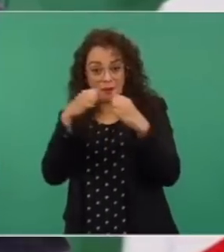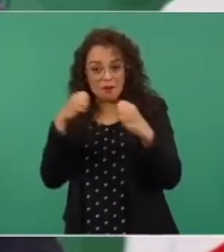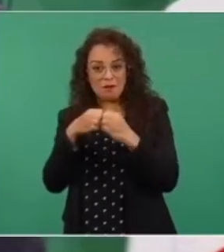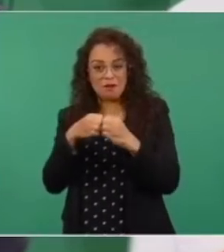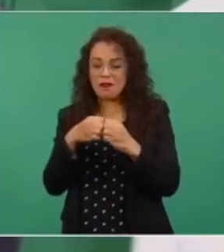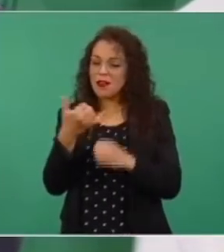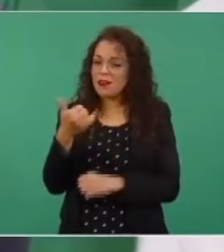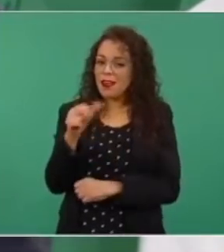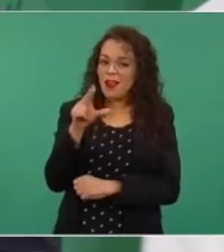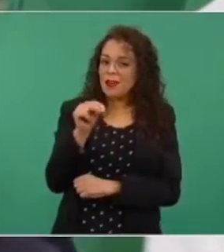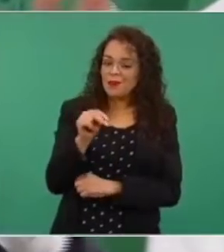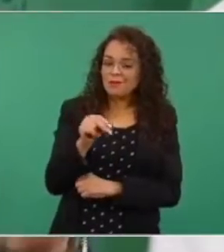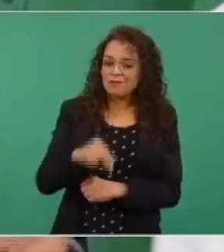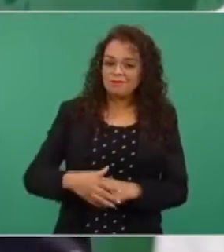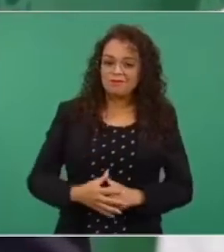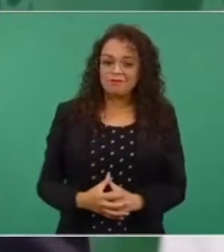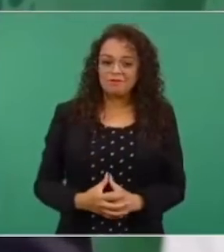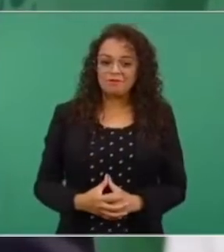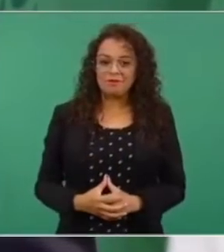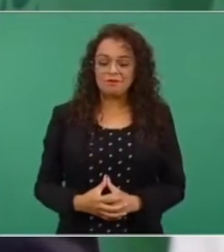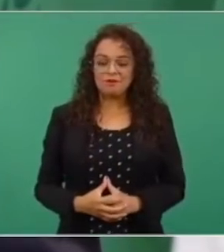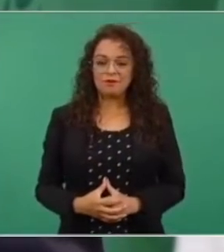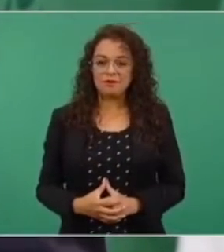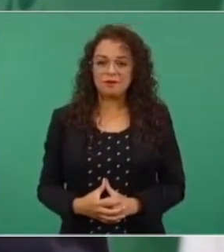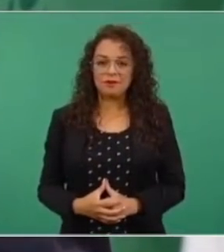Ya no funciona.